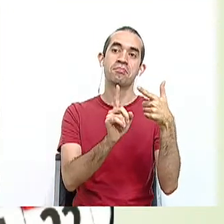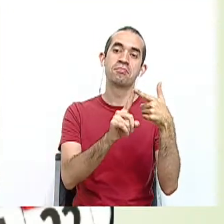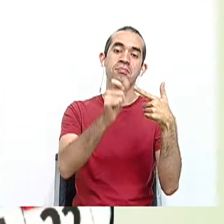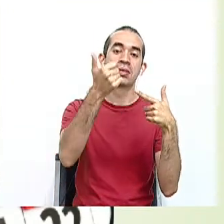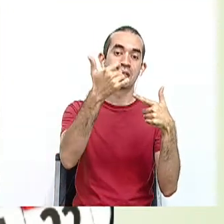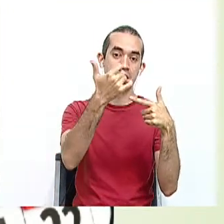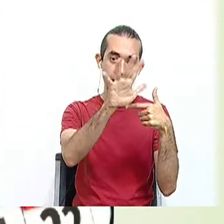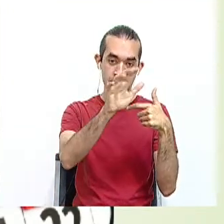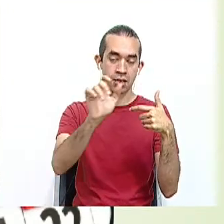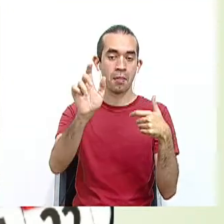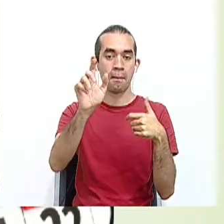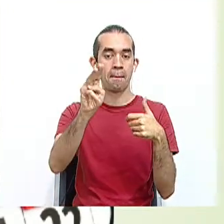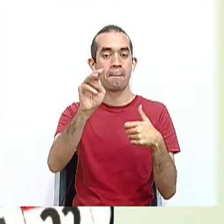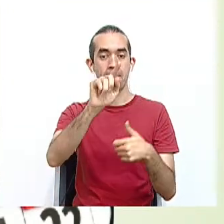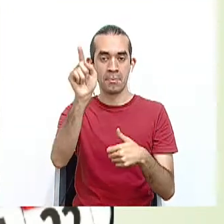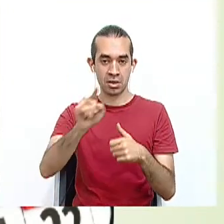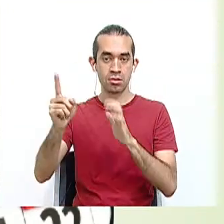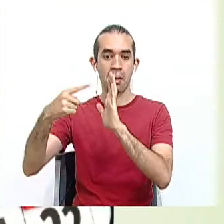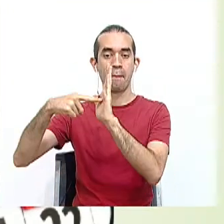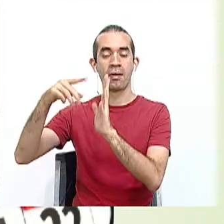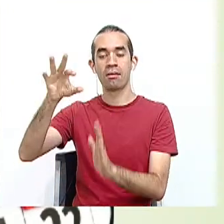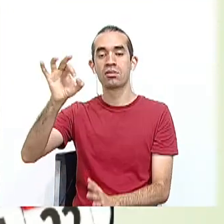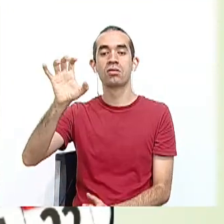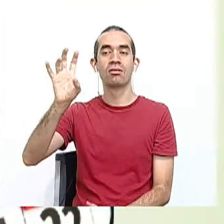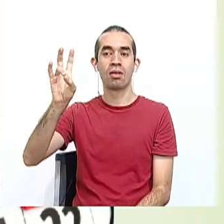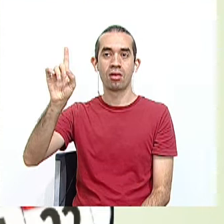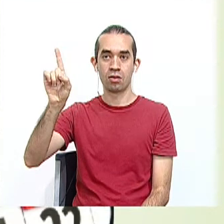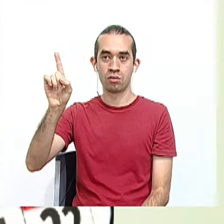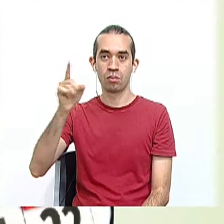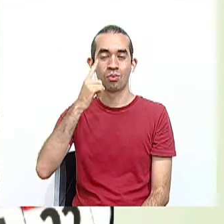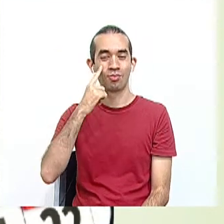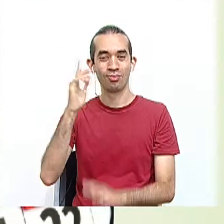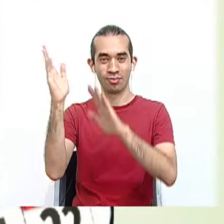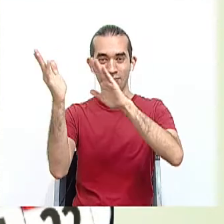15 de marzo de 1971.